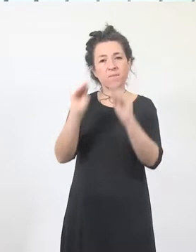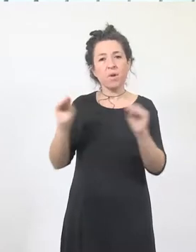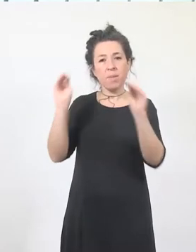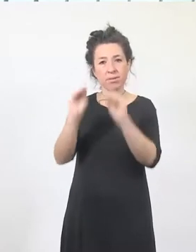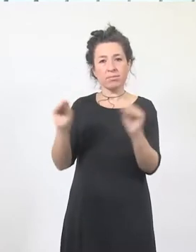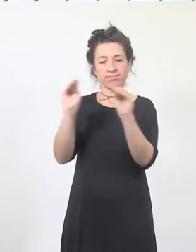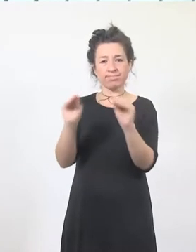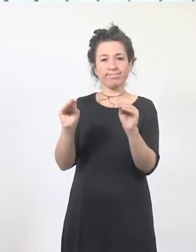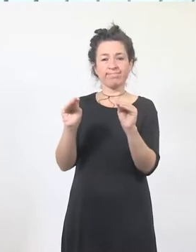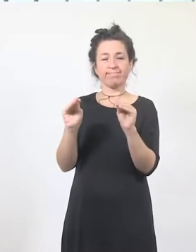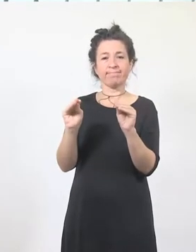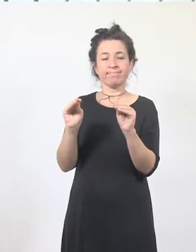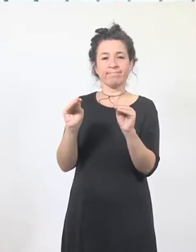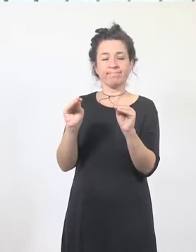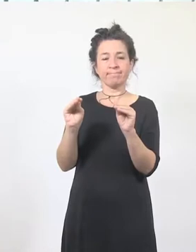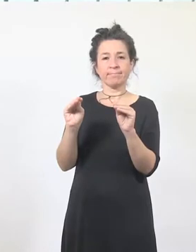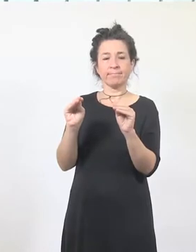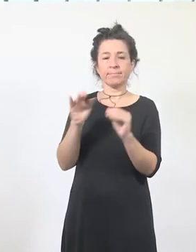formación.